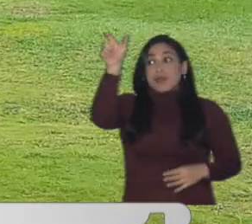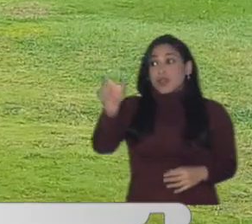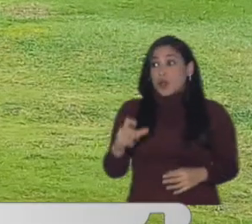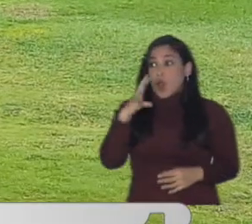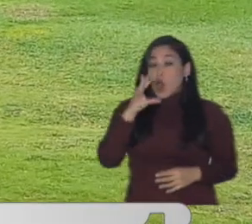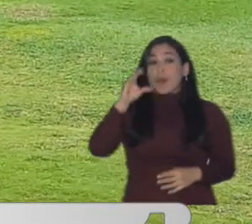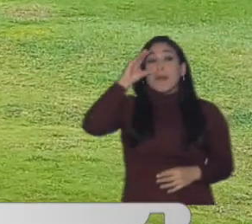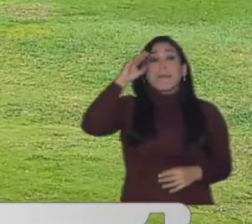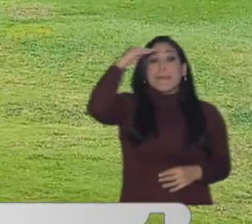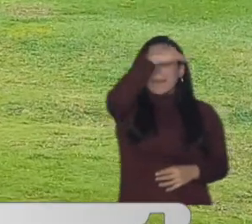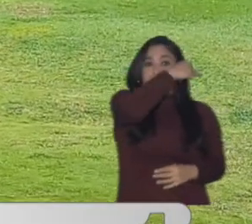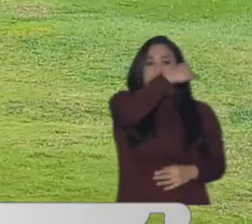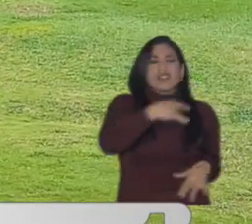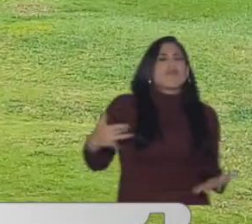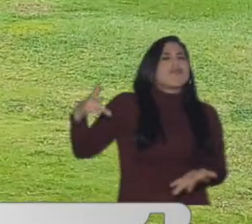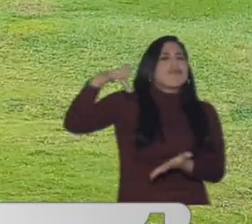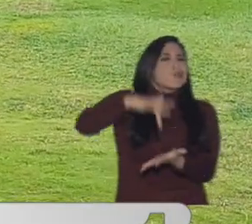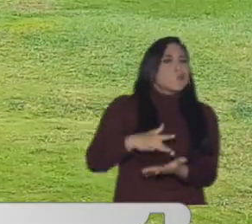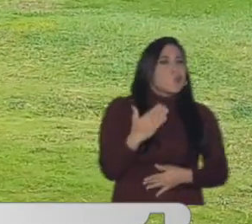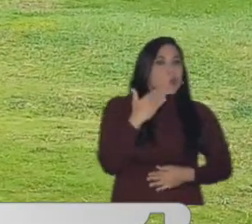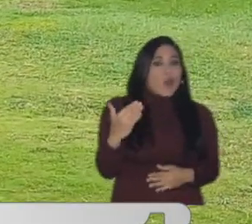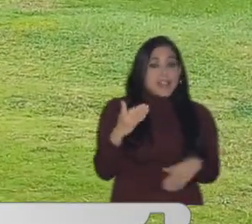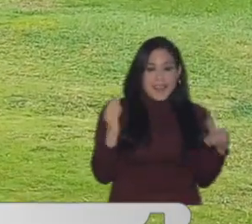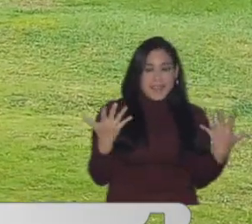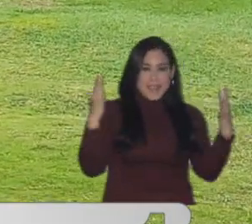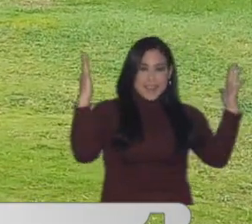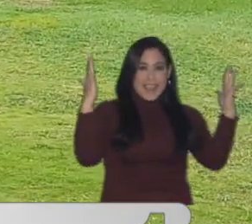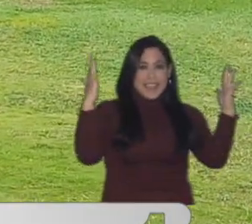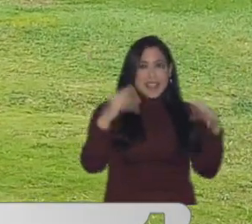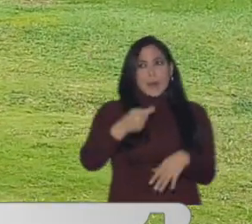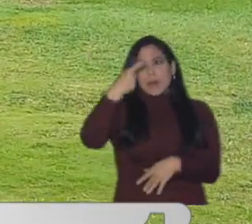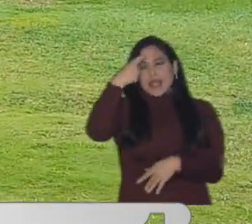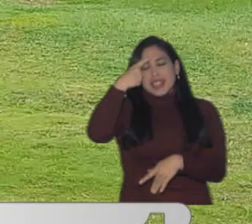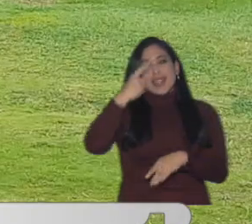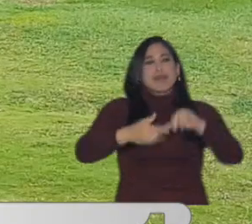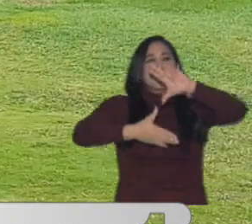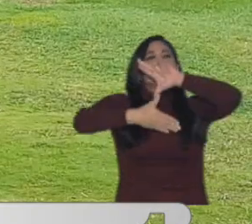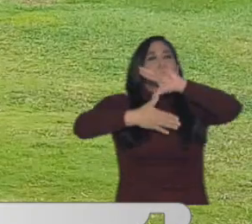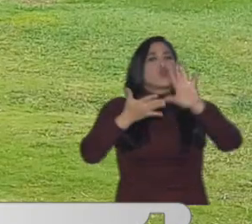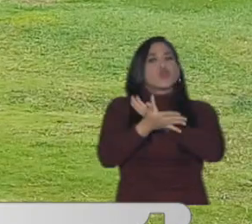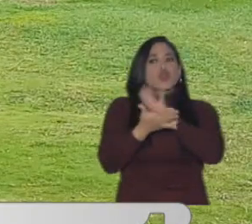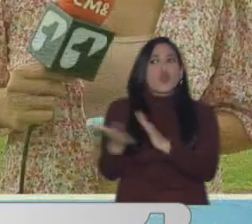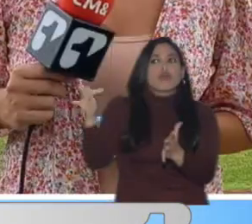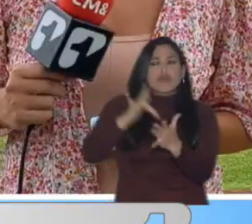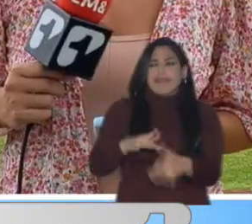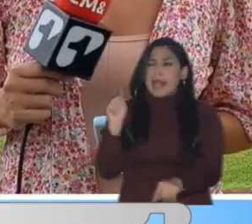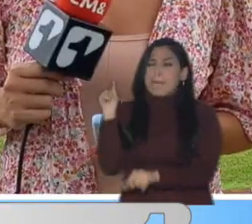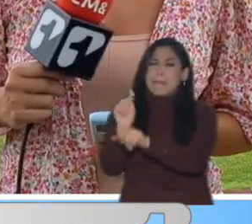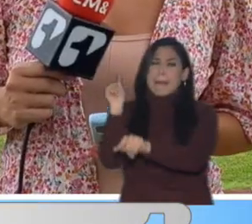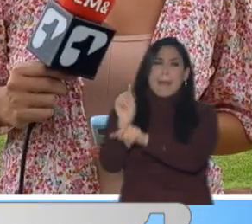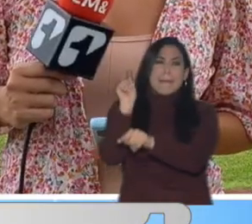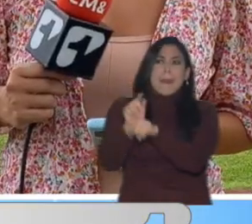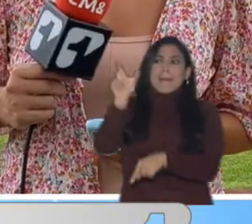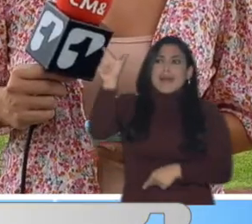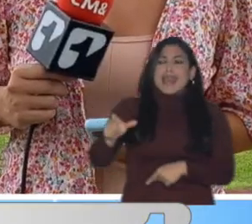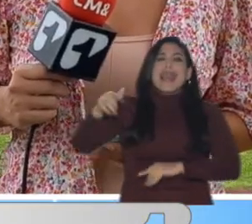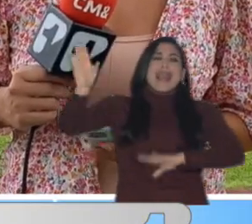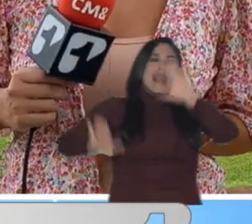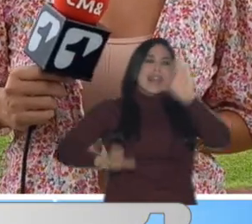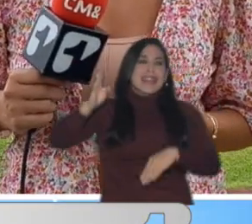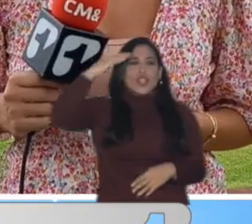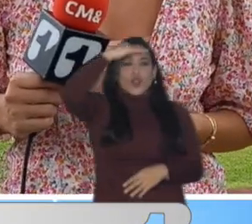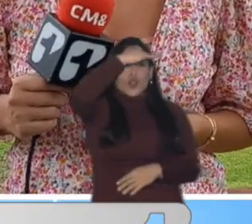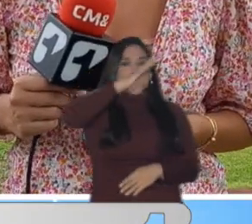candidato Gustavo Petro participó del Festival del Pensamiento Iberoamericano, en donde lanzó críticas al candidato